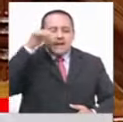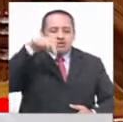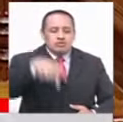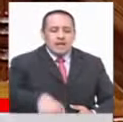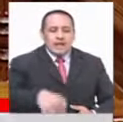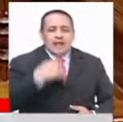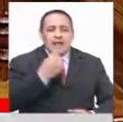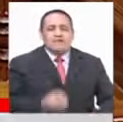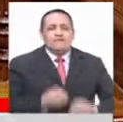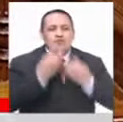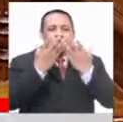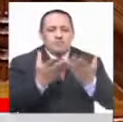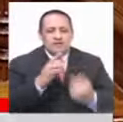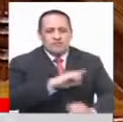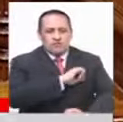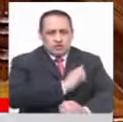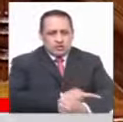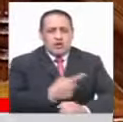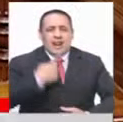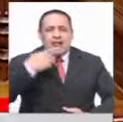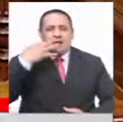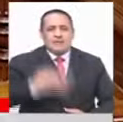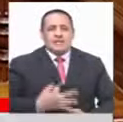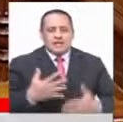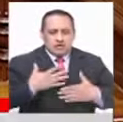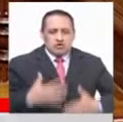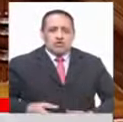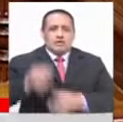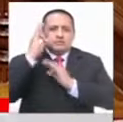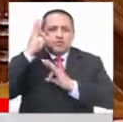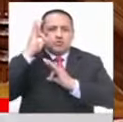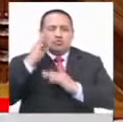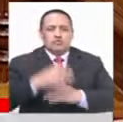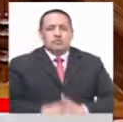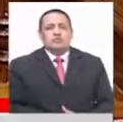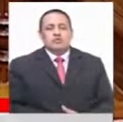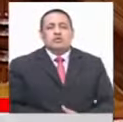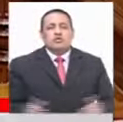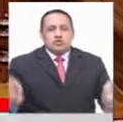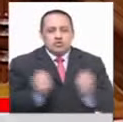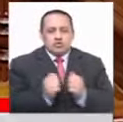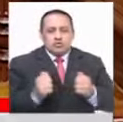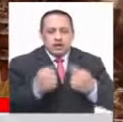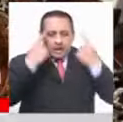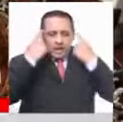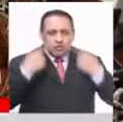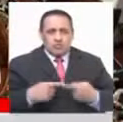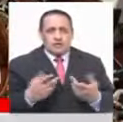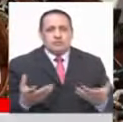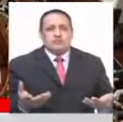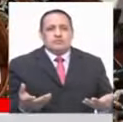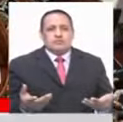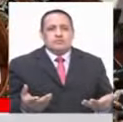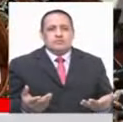mi defensa, fortalecido por la verdad que expongo, con la seguridad